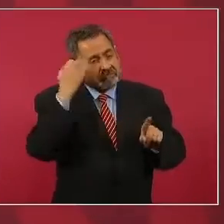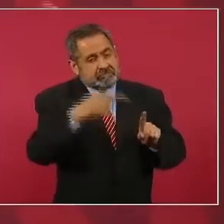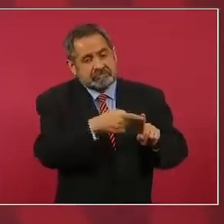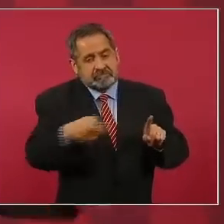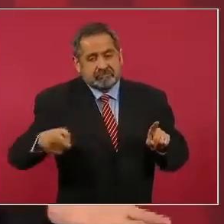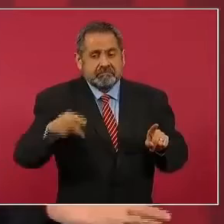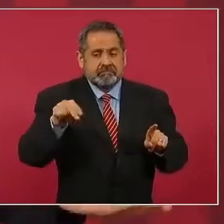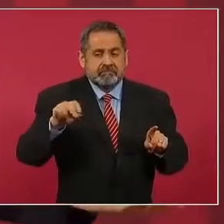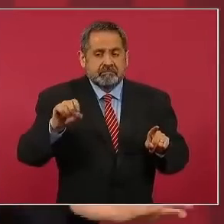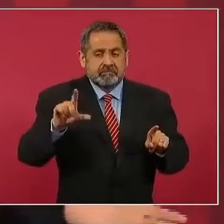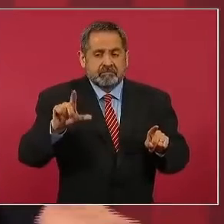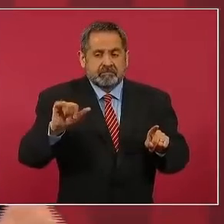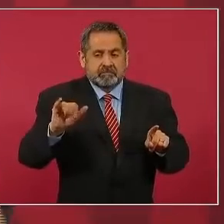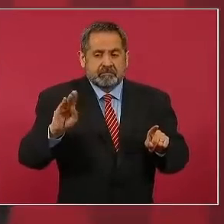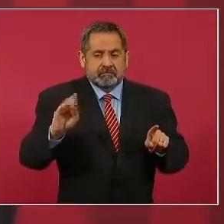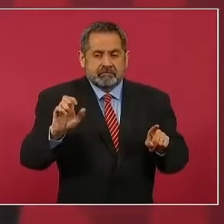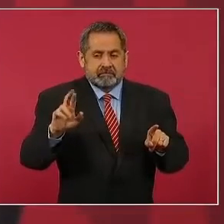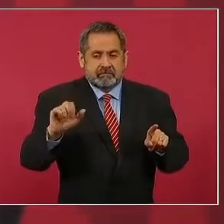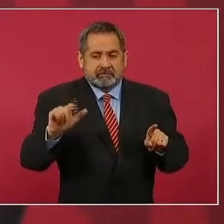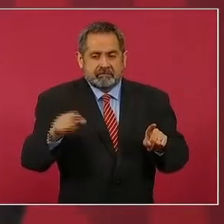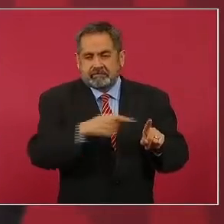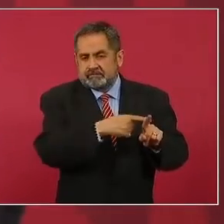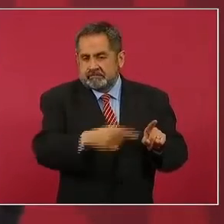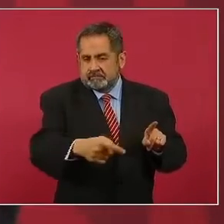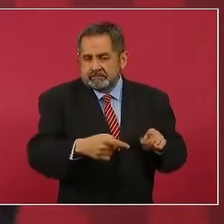y que deberían